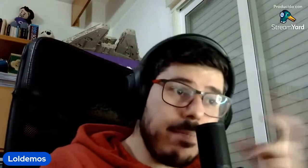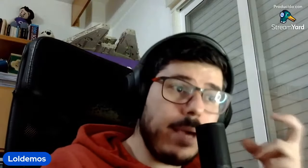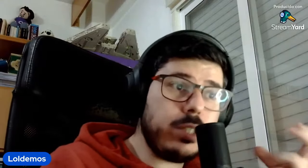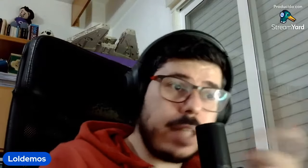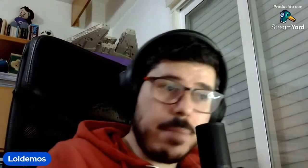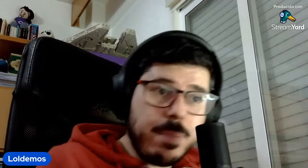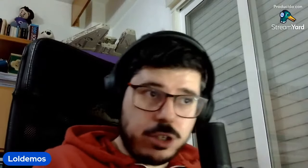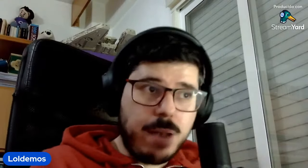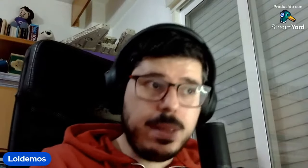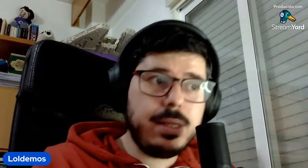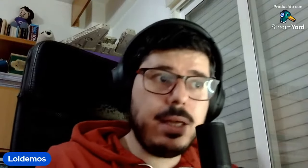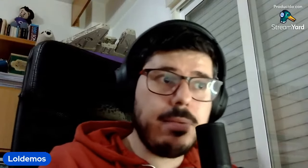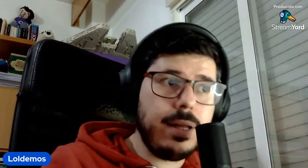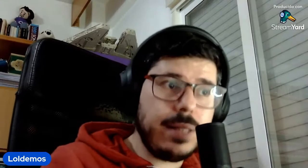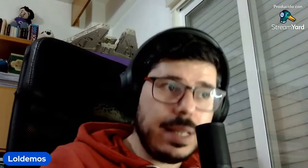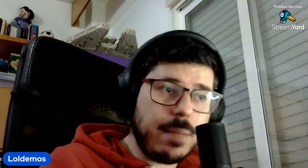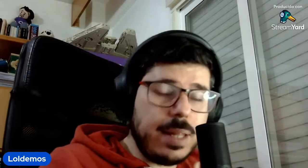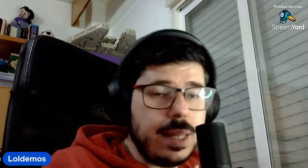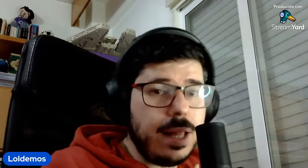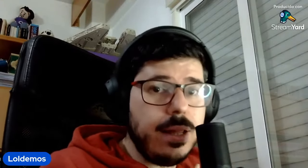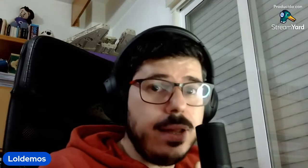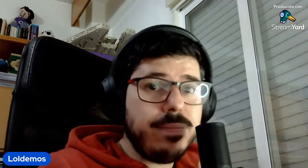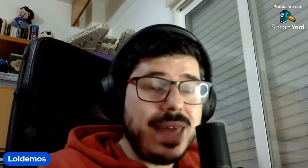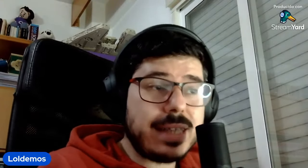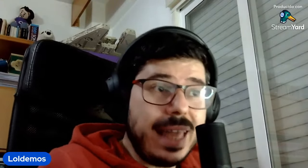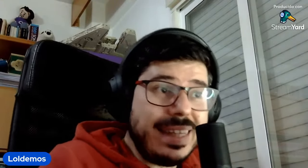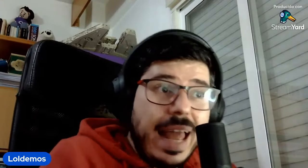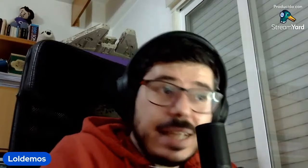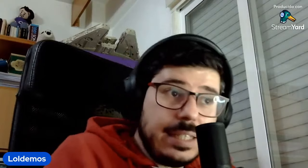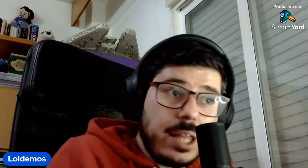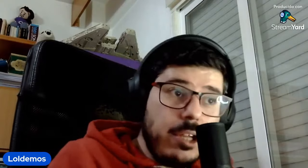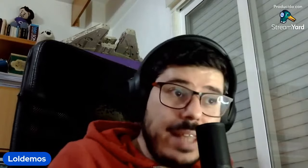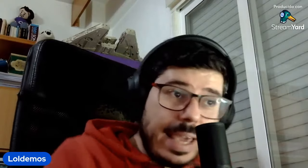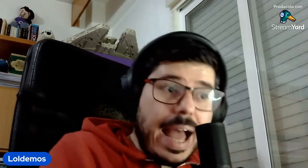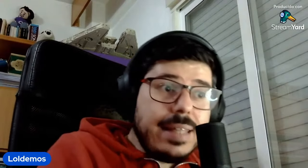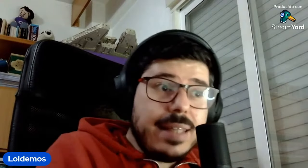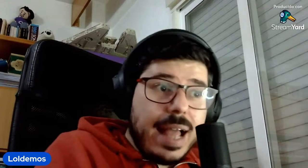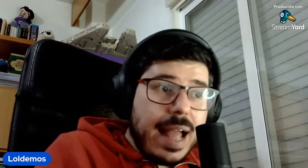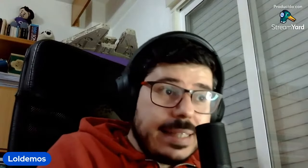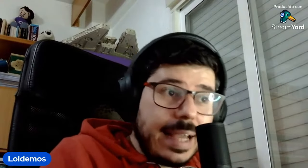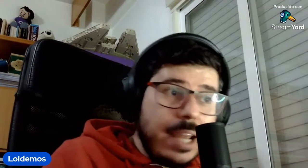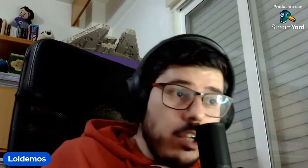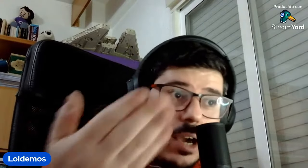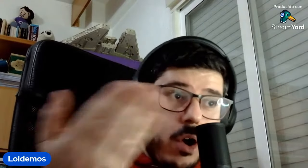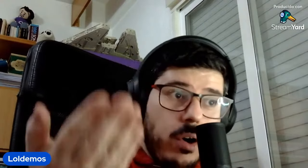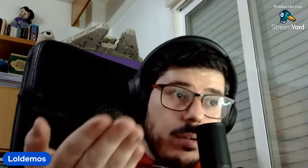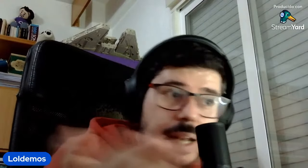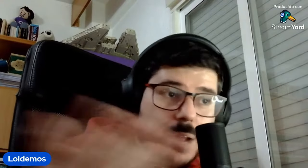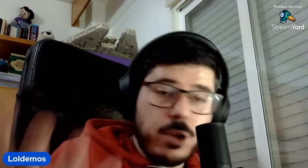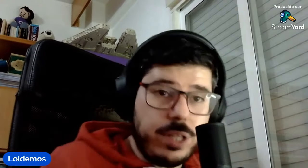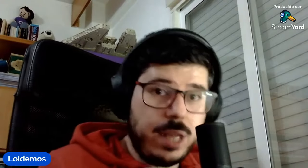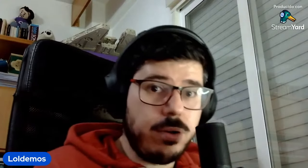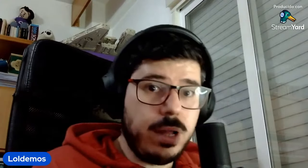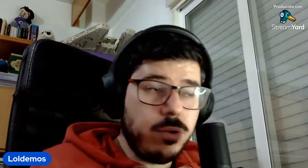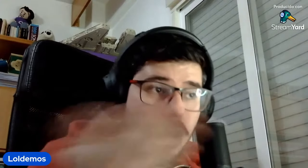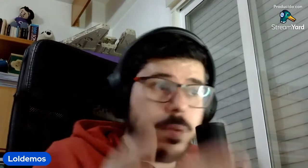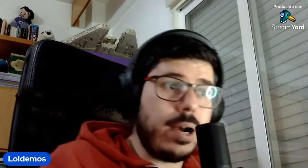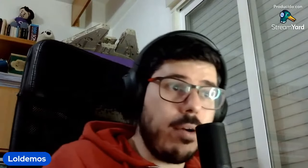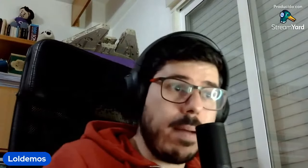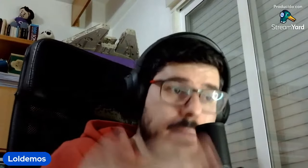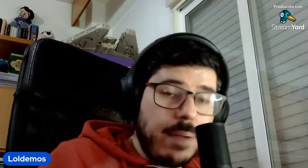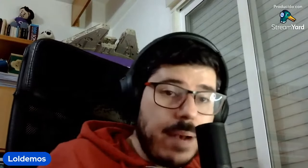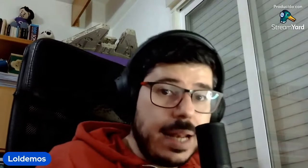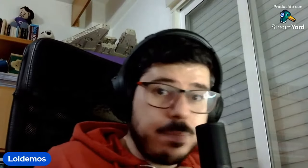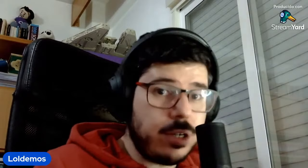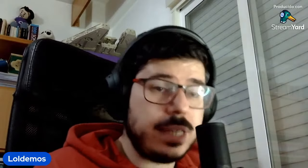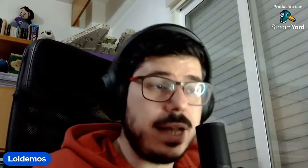lo que más me gusta a mí personalmente vale de esta medida es que da la sensación de que hasta que no llegó Irene Montero a un gobierno